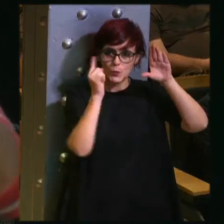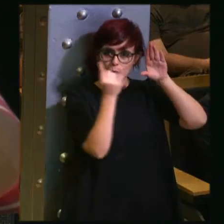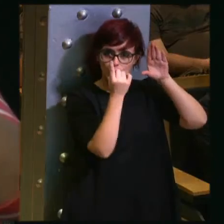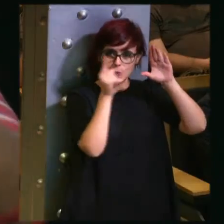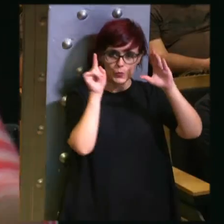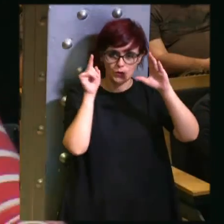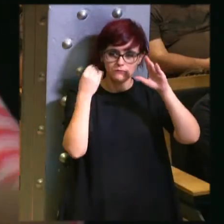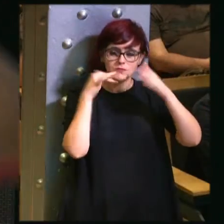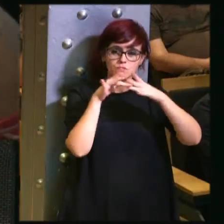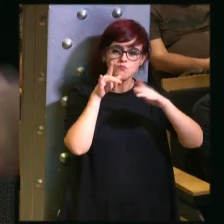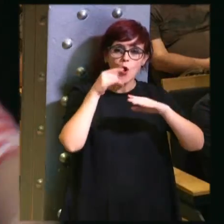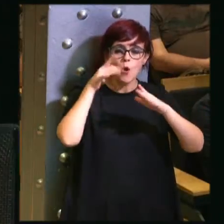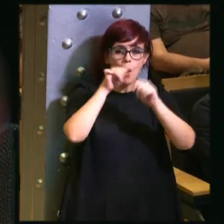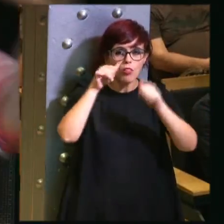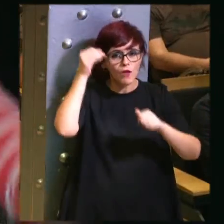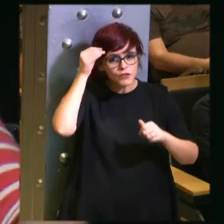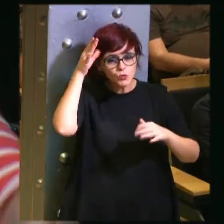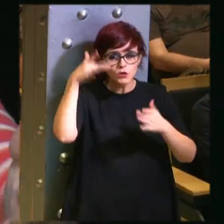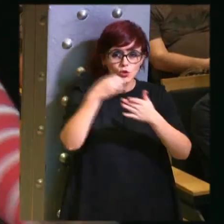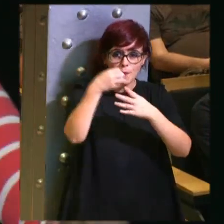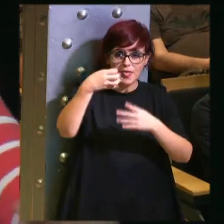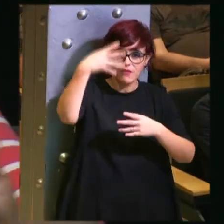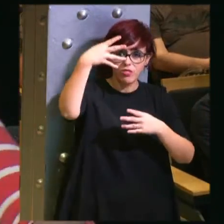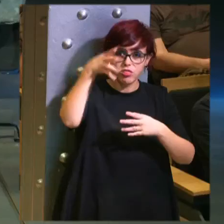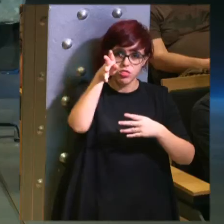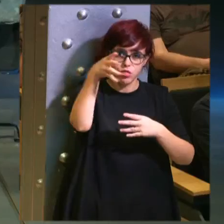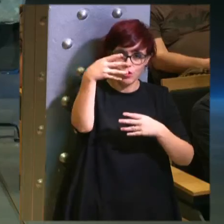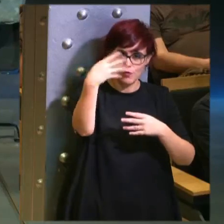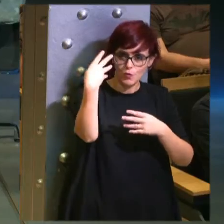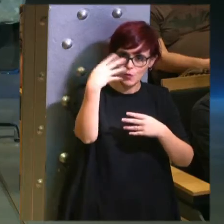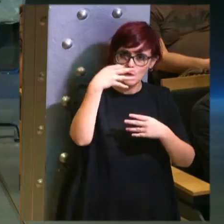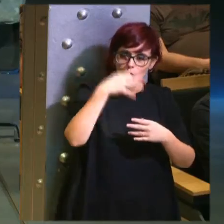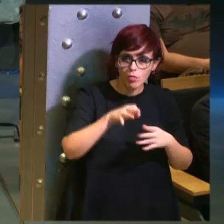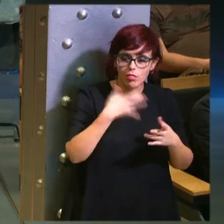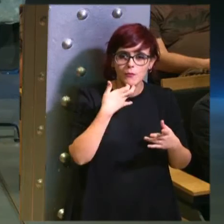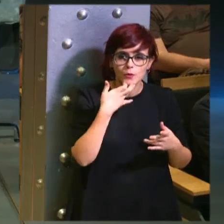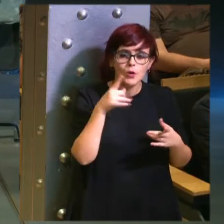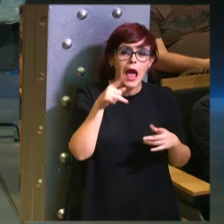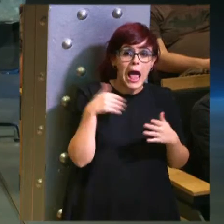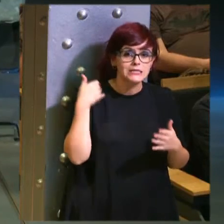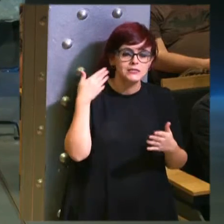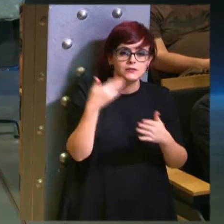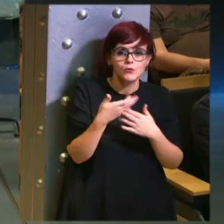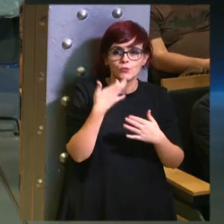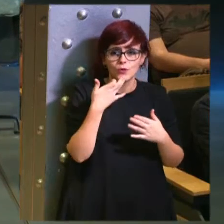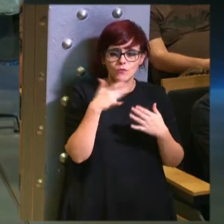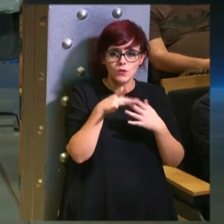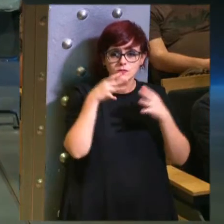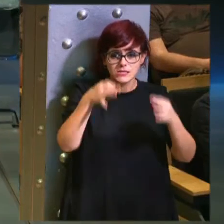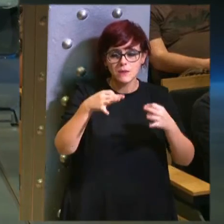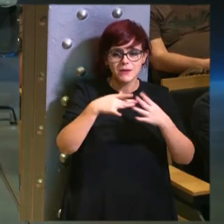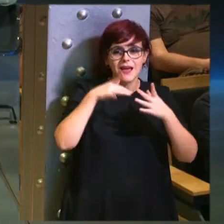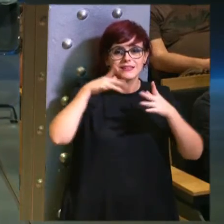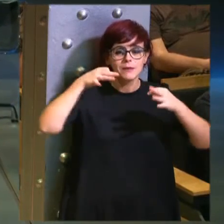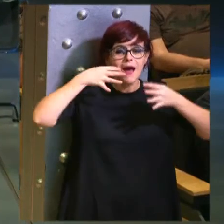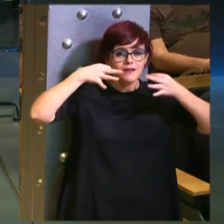el modelo virtual, por ejemplo, que está aquí, ese edificio, le puedes dar la vuelta y a lo mejor hasta este momento, pues como hacíamos la realidad aumentada,